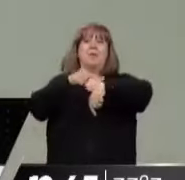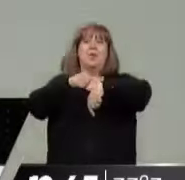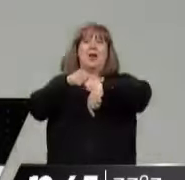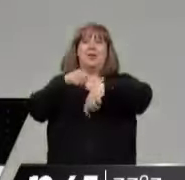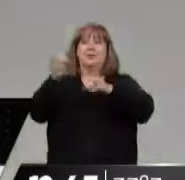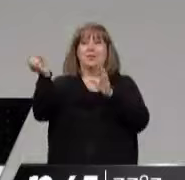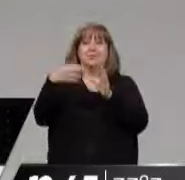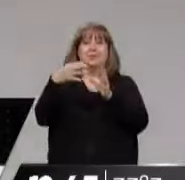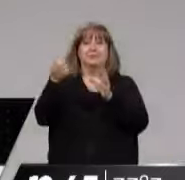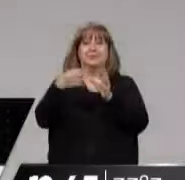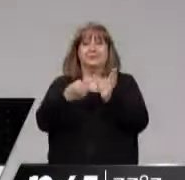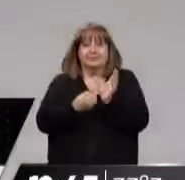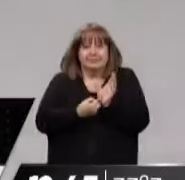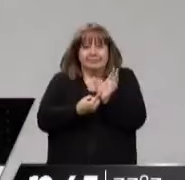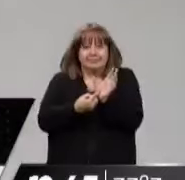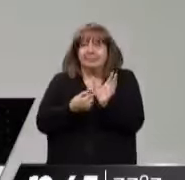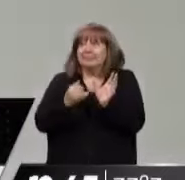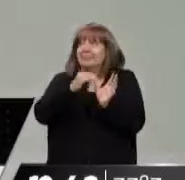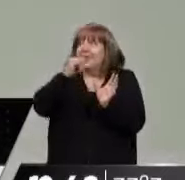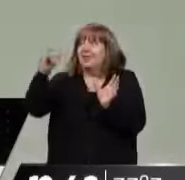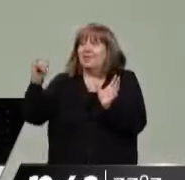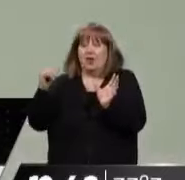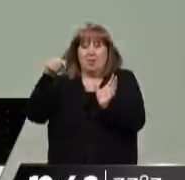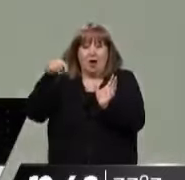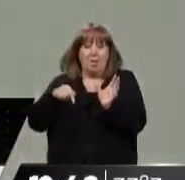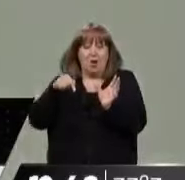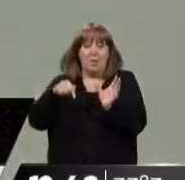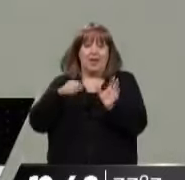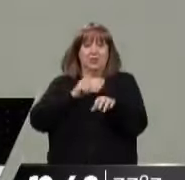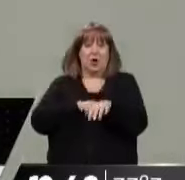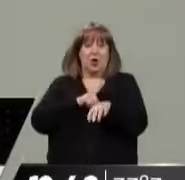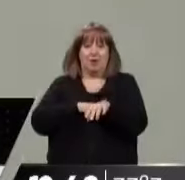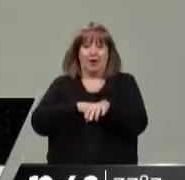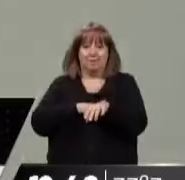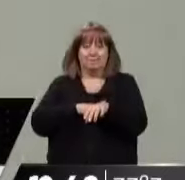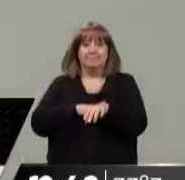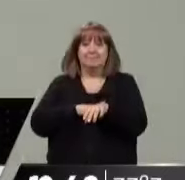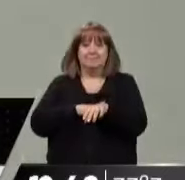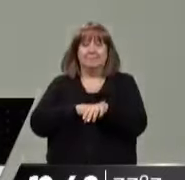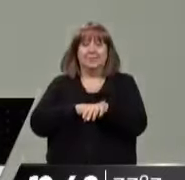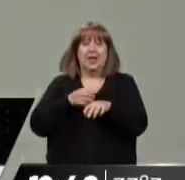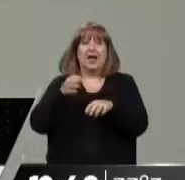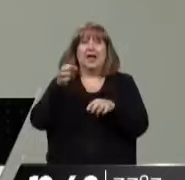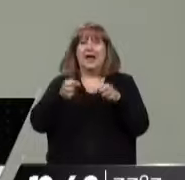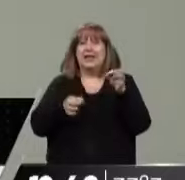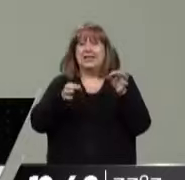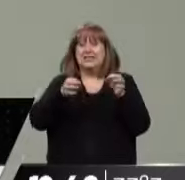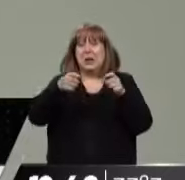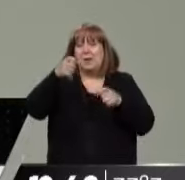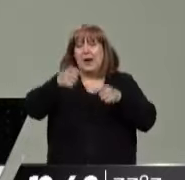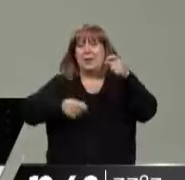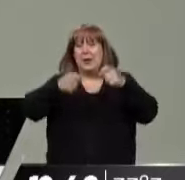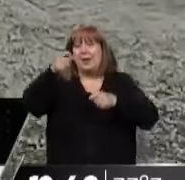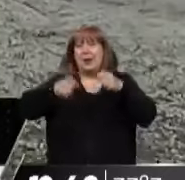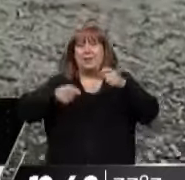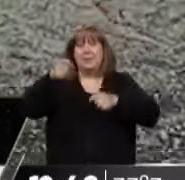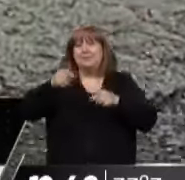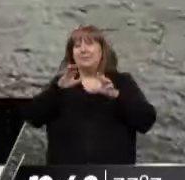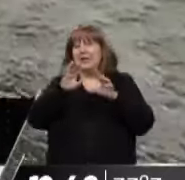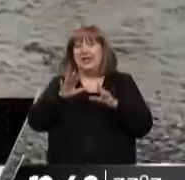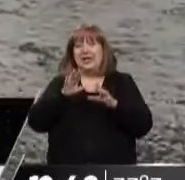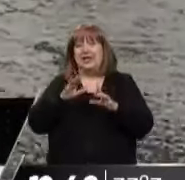la caída realmente, pero de una manera increíble de granizo. Esto que venimos lamentablemente y que